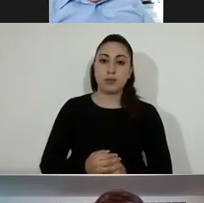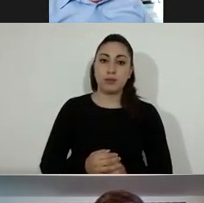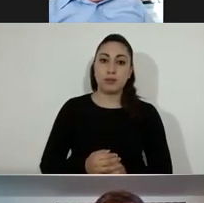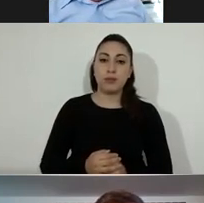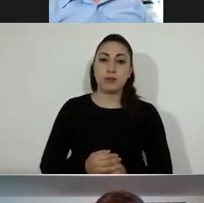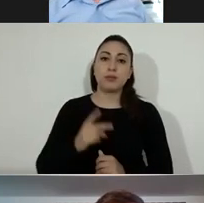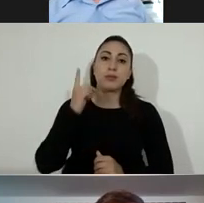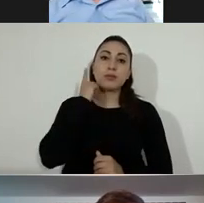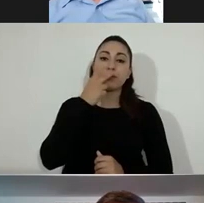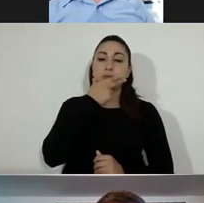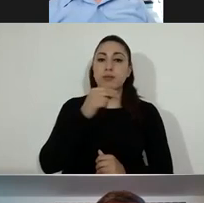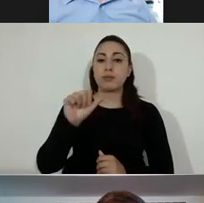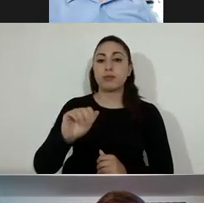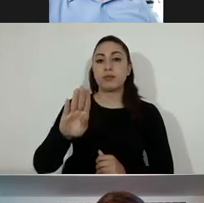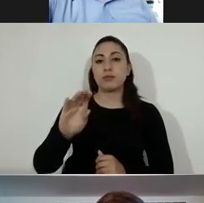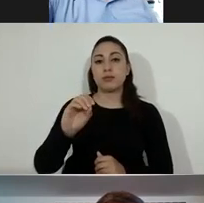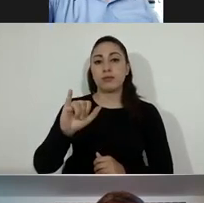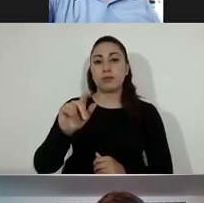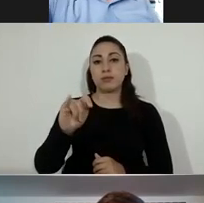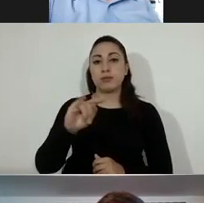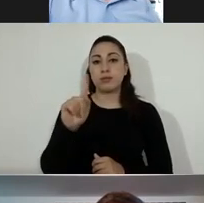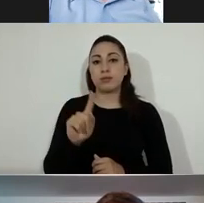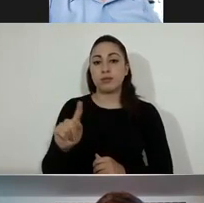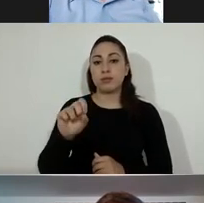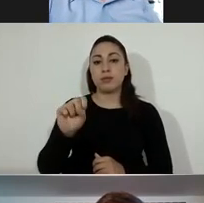Diputado Fernando José Aboy Pizarro.